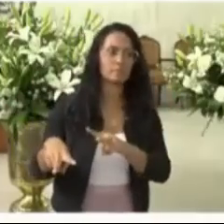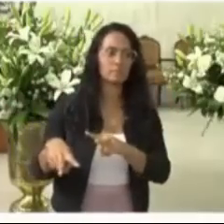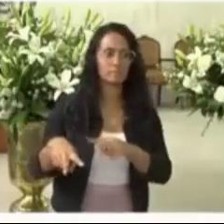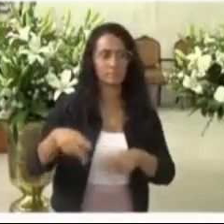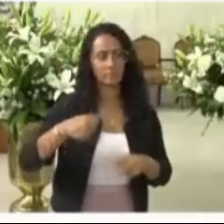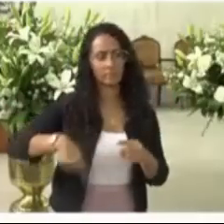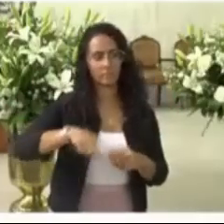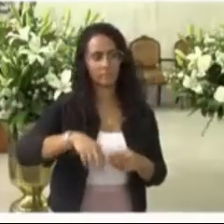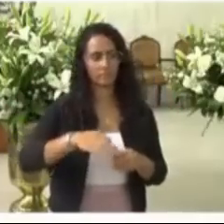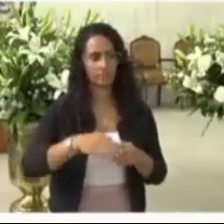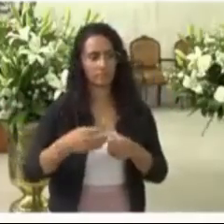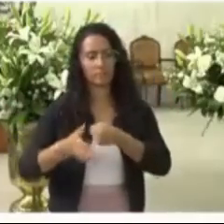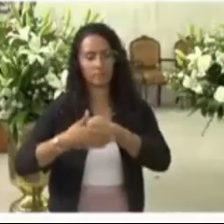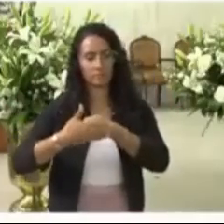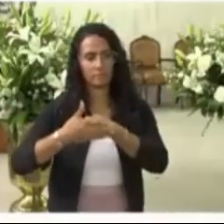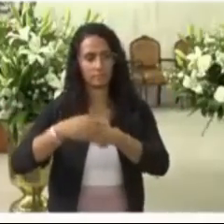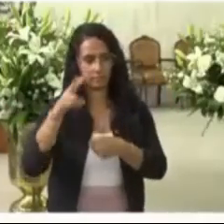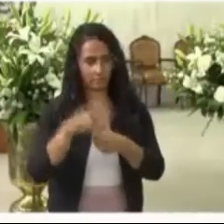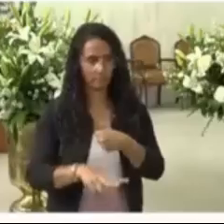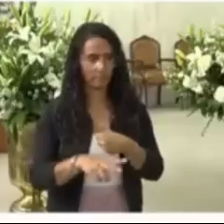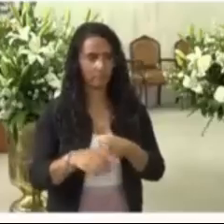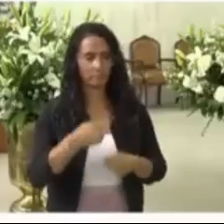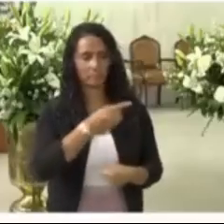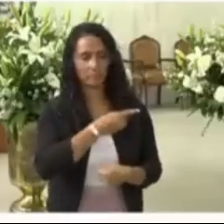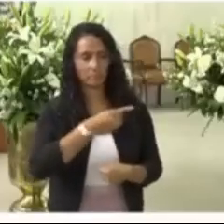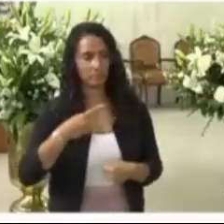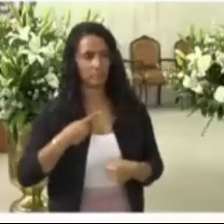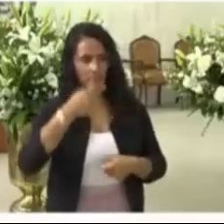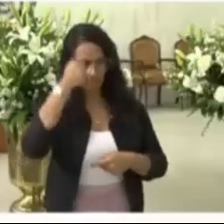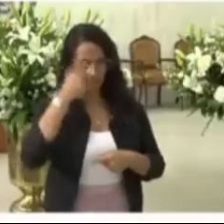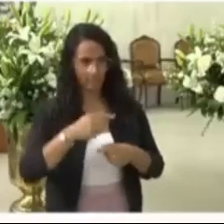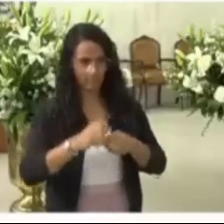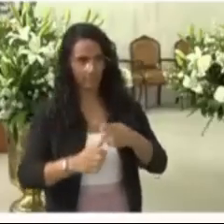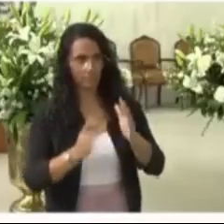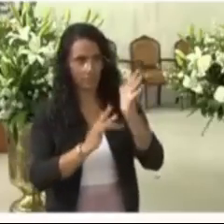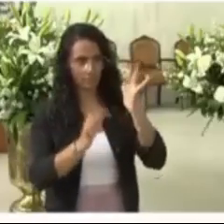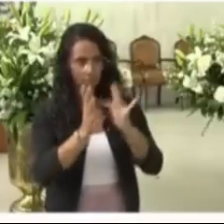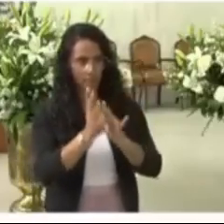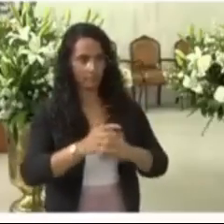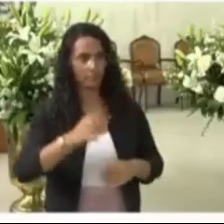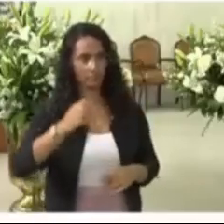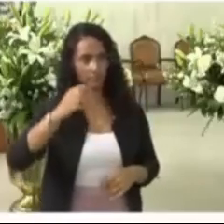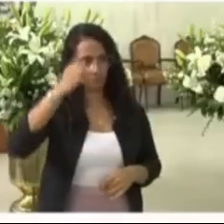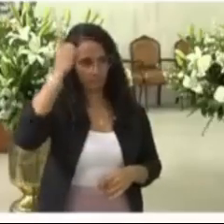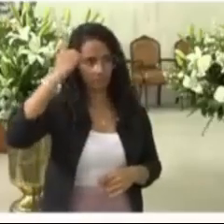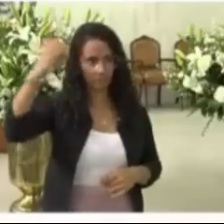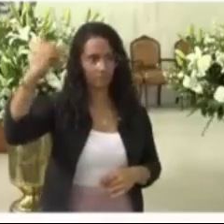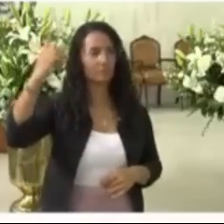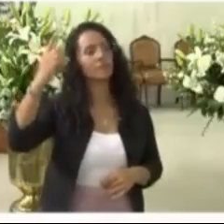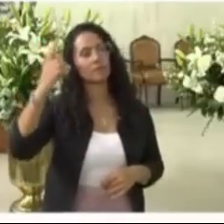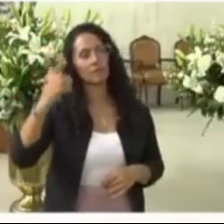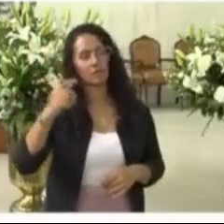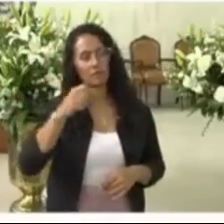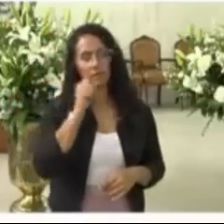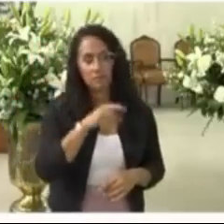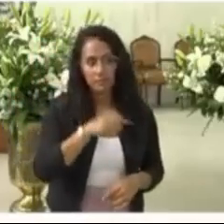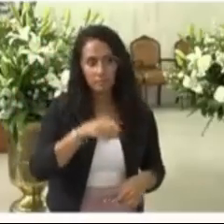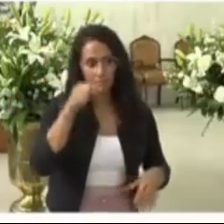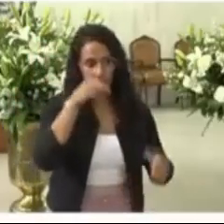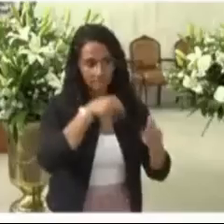en Jehová vuestro Dios y estaréis seguros. Creed a sus profetas y